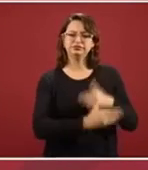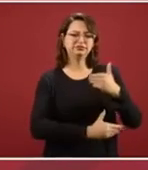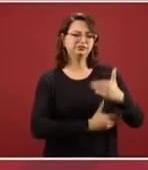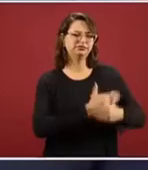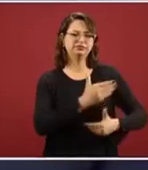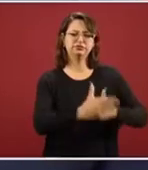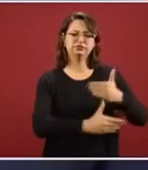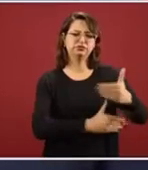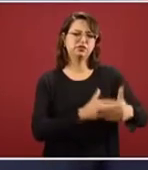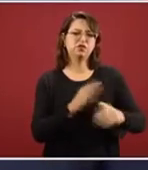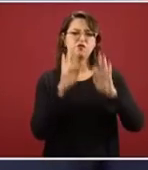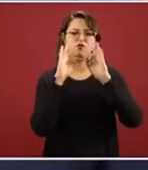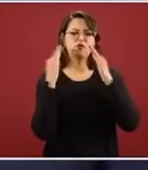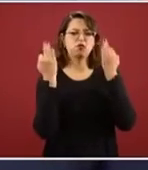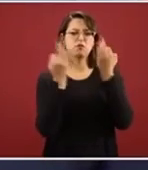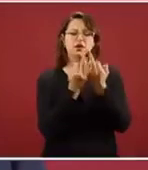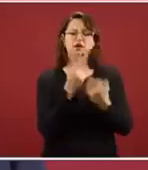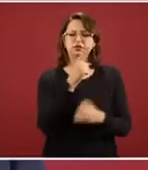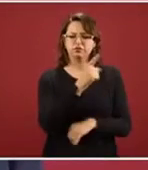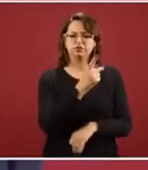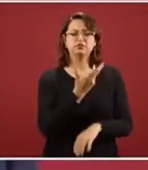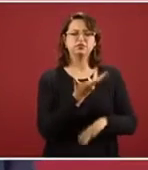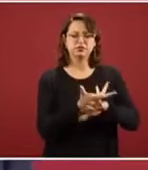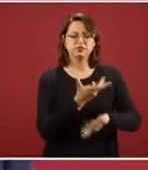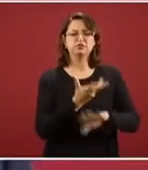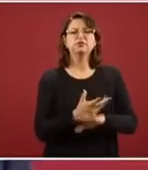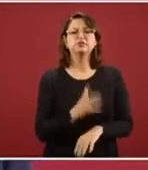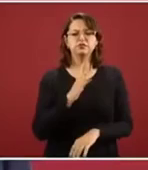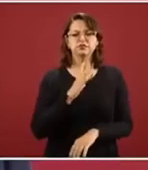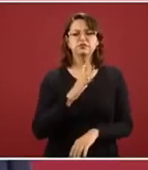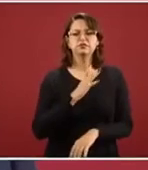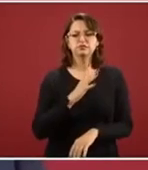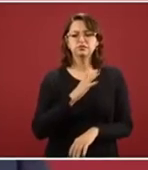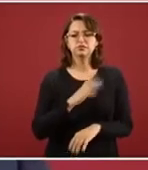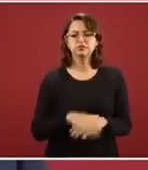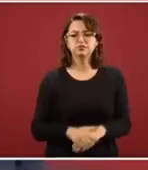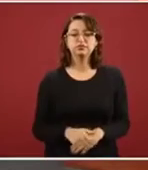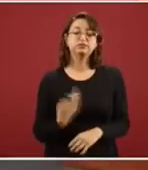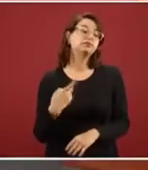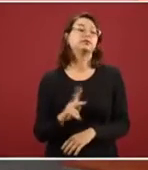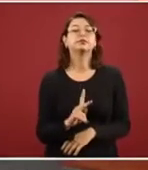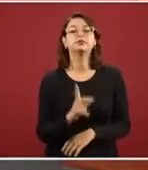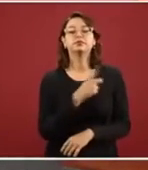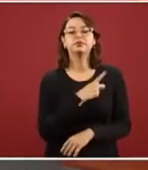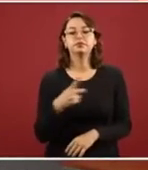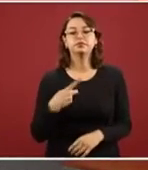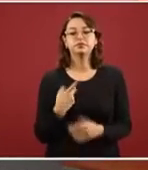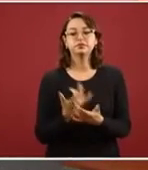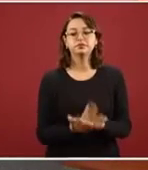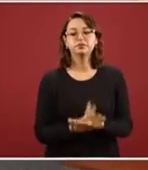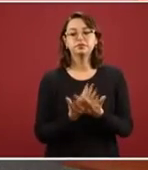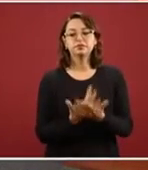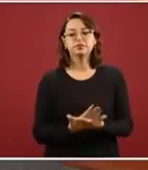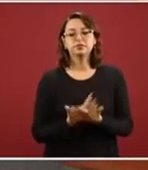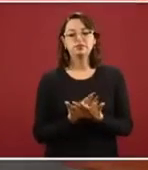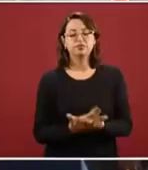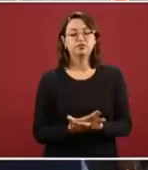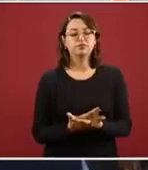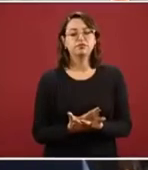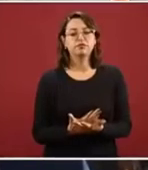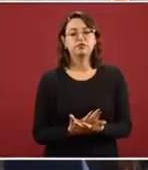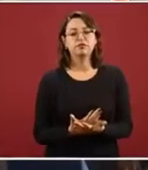o ese mecanismo de justicia existe, pero hay que esperar a que